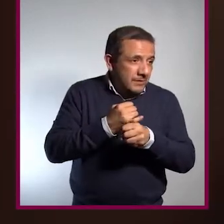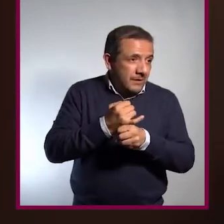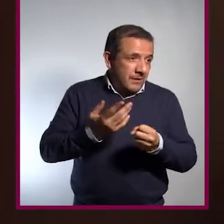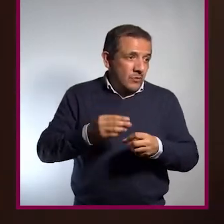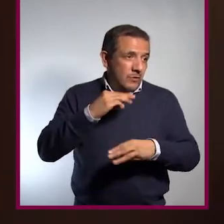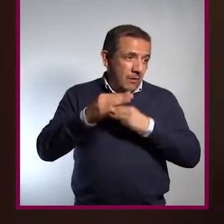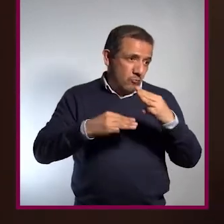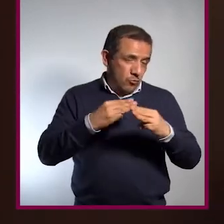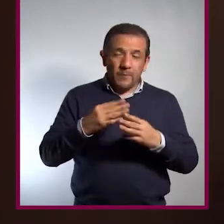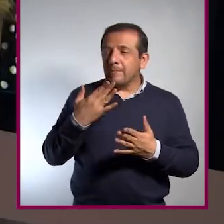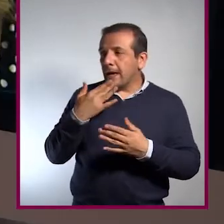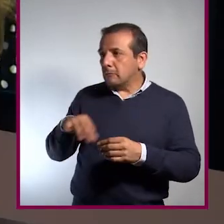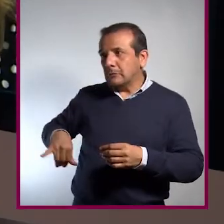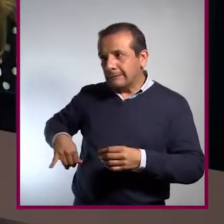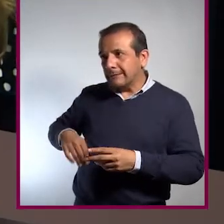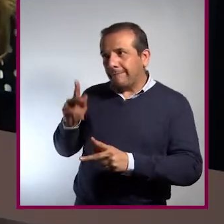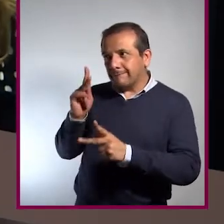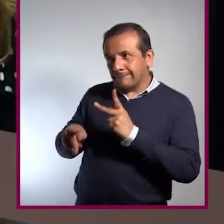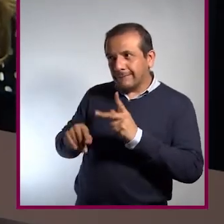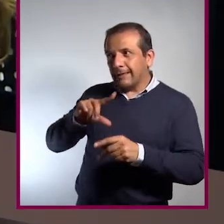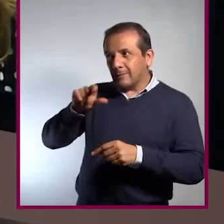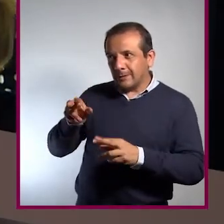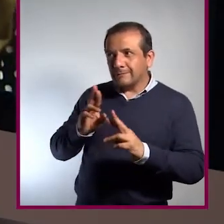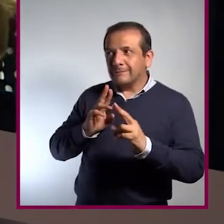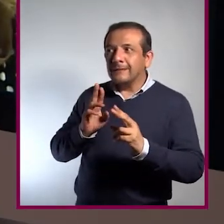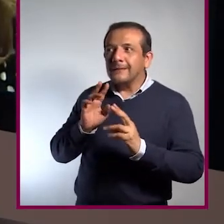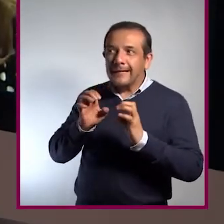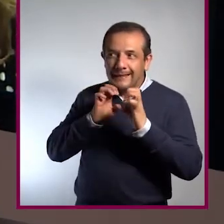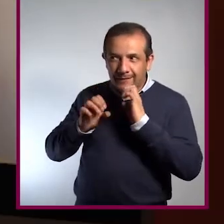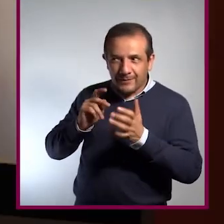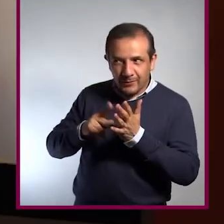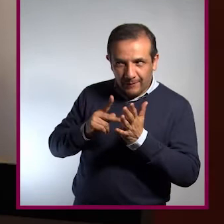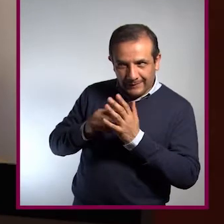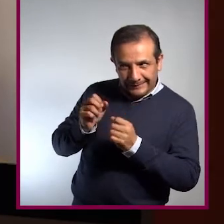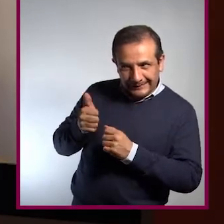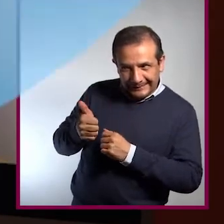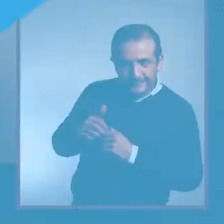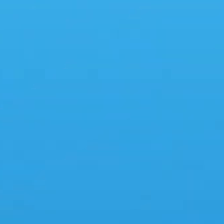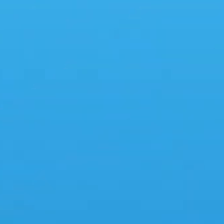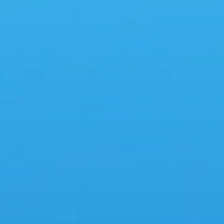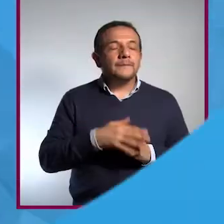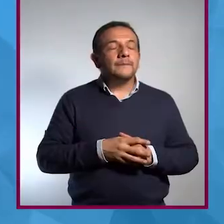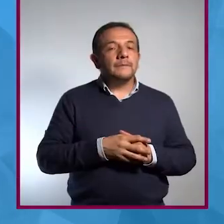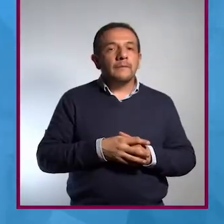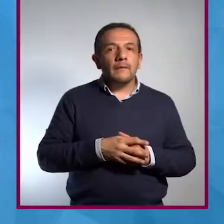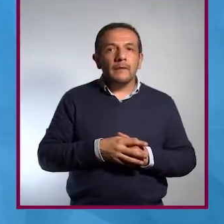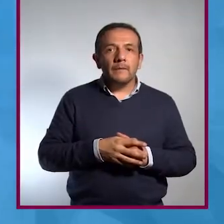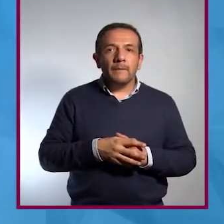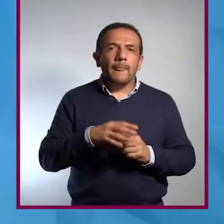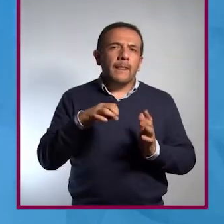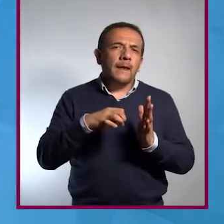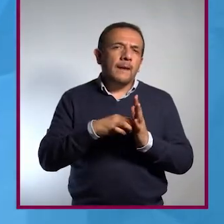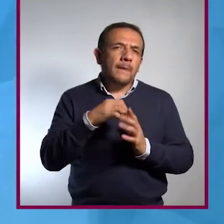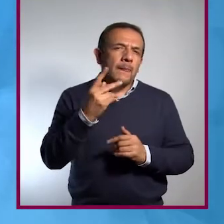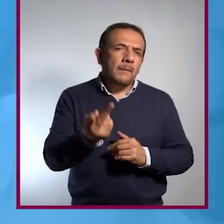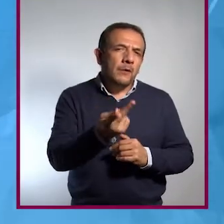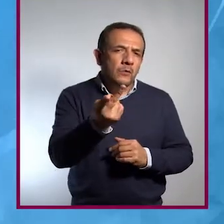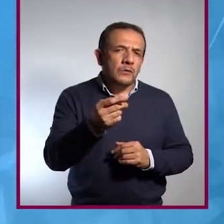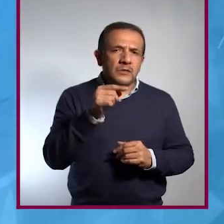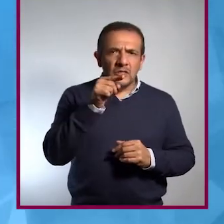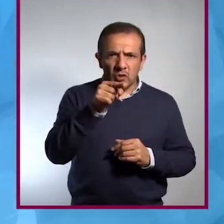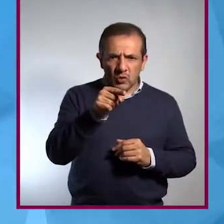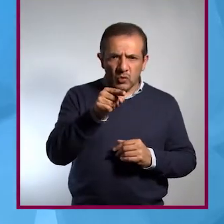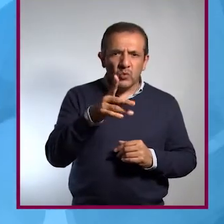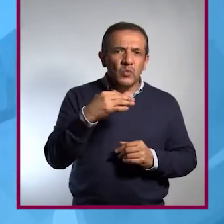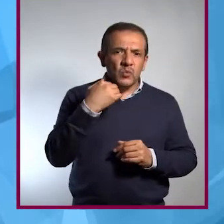muy interesante esta entrevista. Vamos a hacer una breve pausa y regresamos contigo. Claro que sí. Si dependiera de ti, ¿a